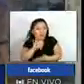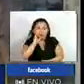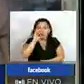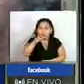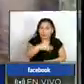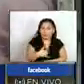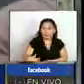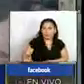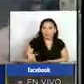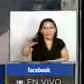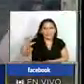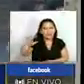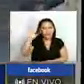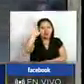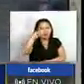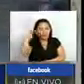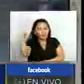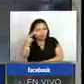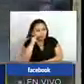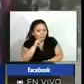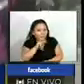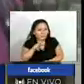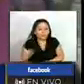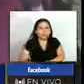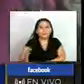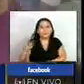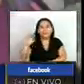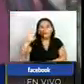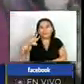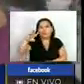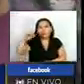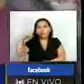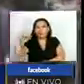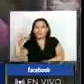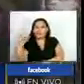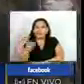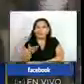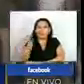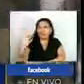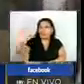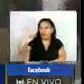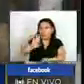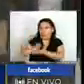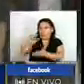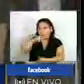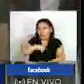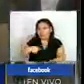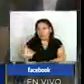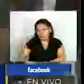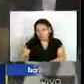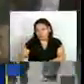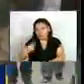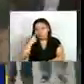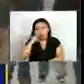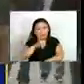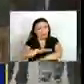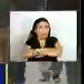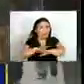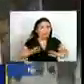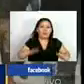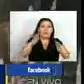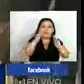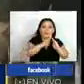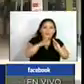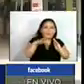Martín Vizcarra dijo, mientras recibía 400 ventiladores mecánicos comprados en China, que el fin del encierro, esta